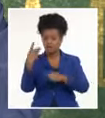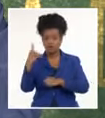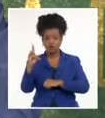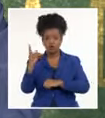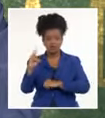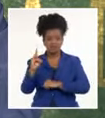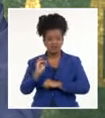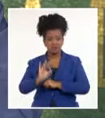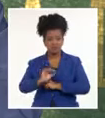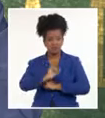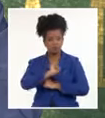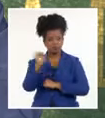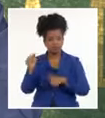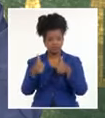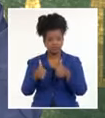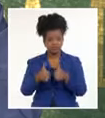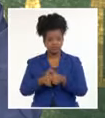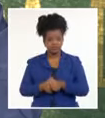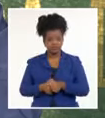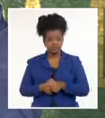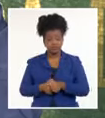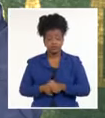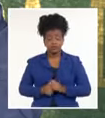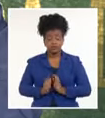se reunió nuevamente